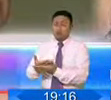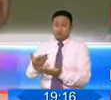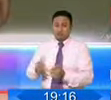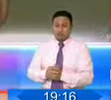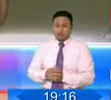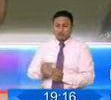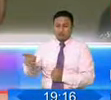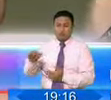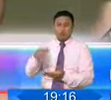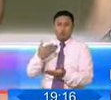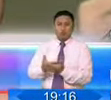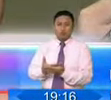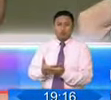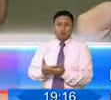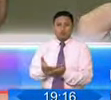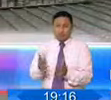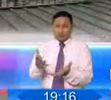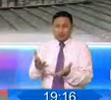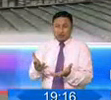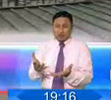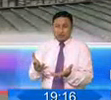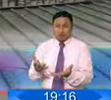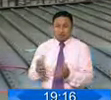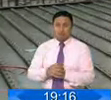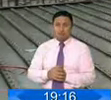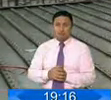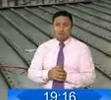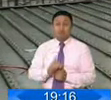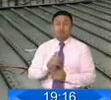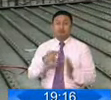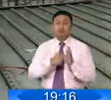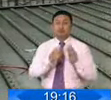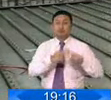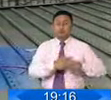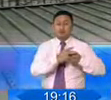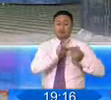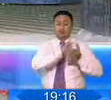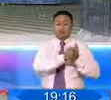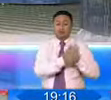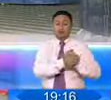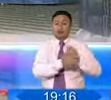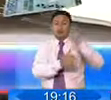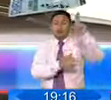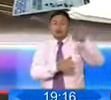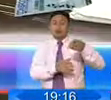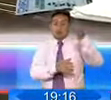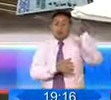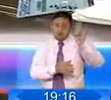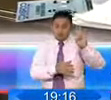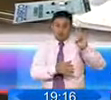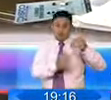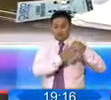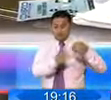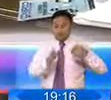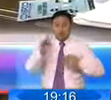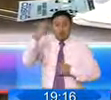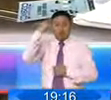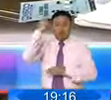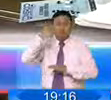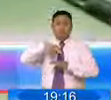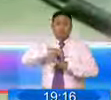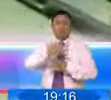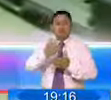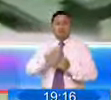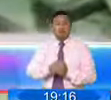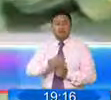no se justifica absolutamente nada. La tasa aduanera entró en vigencia en noviembre del 2017. La intención del gobierno nacional es